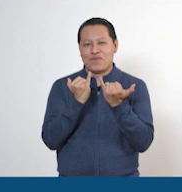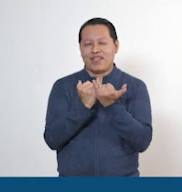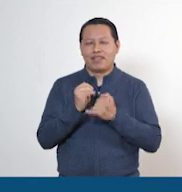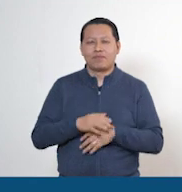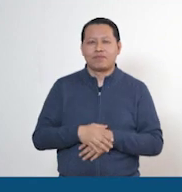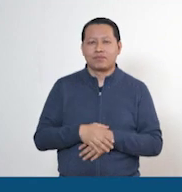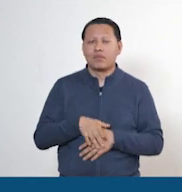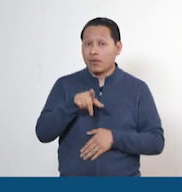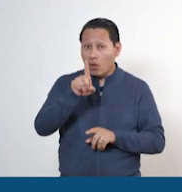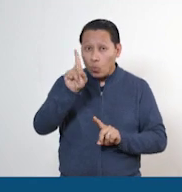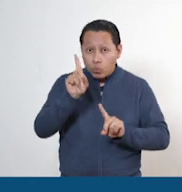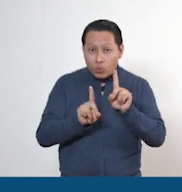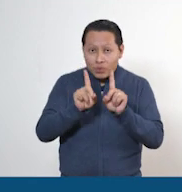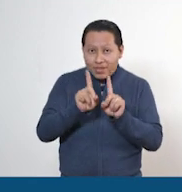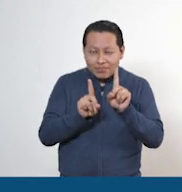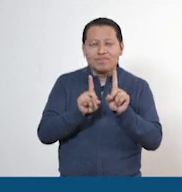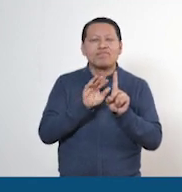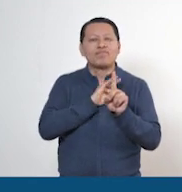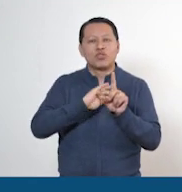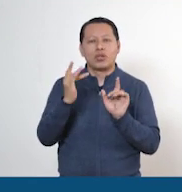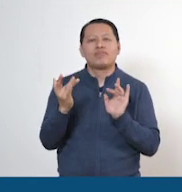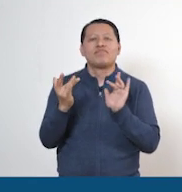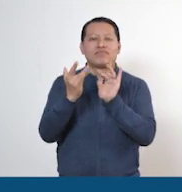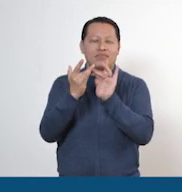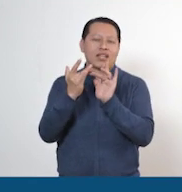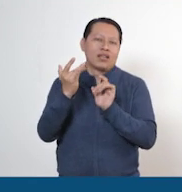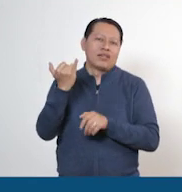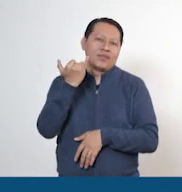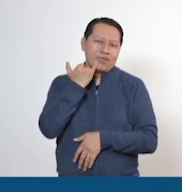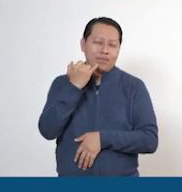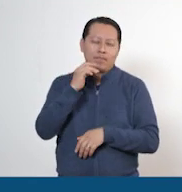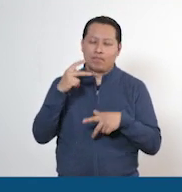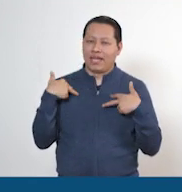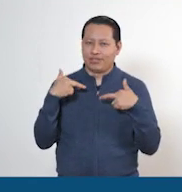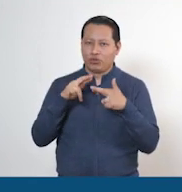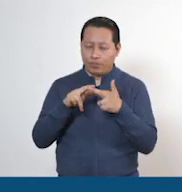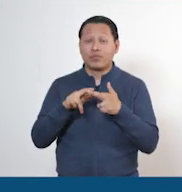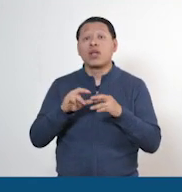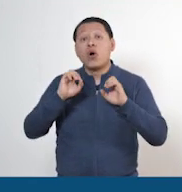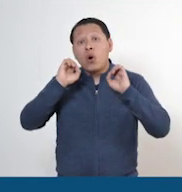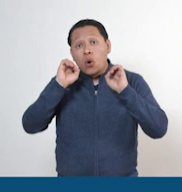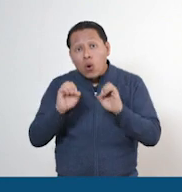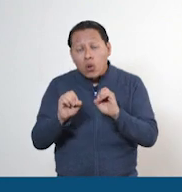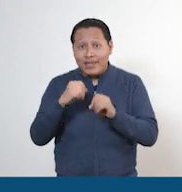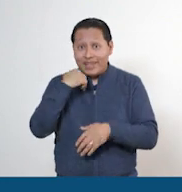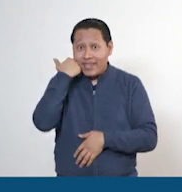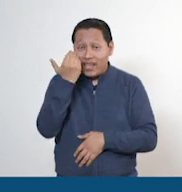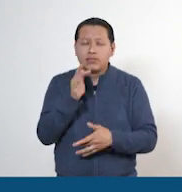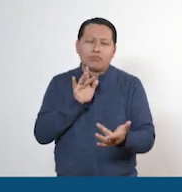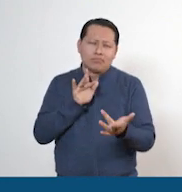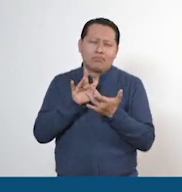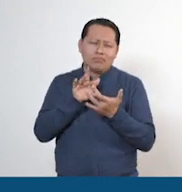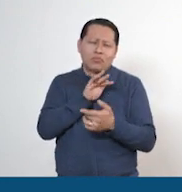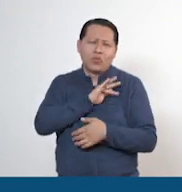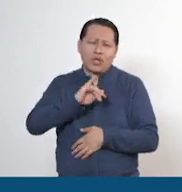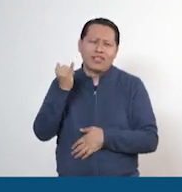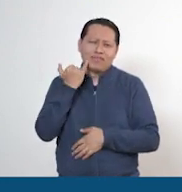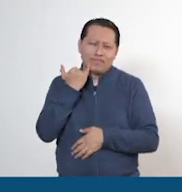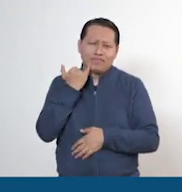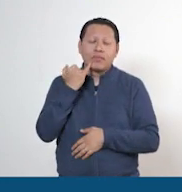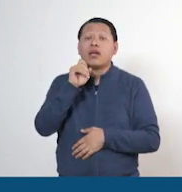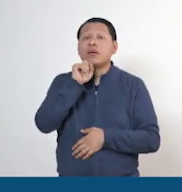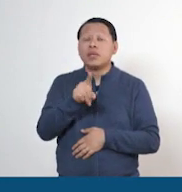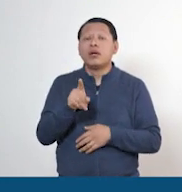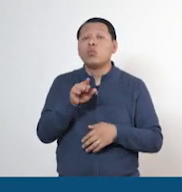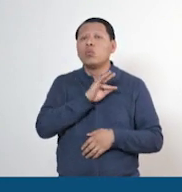Si tienes alguna duda, comunícate con tu maestra o maestro. O si lo prefieres, contáctanos. También